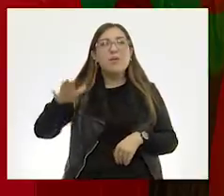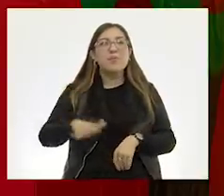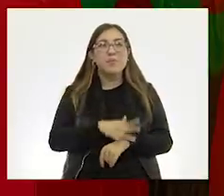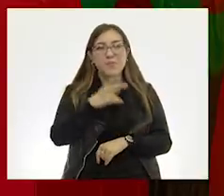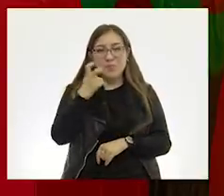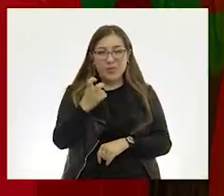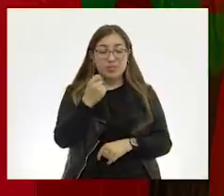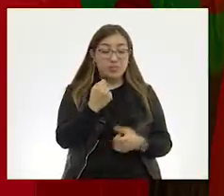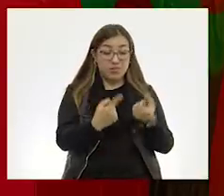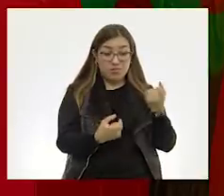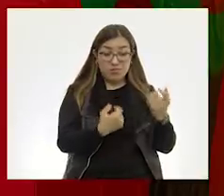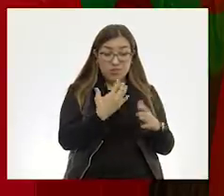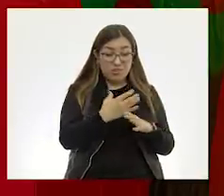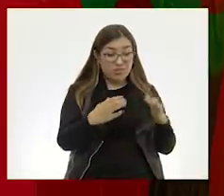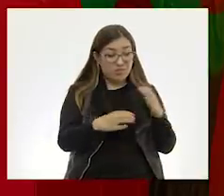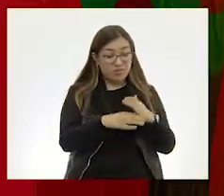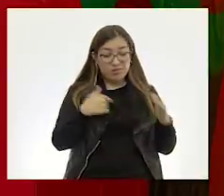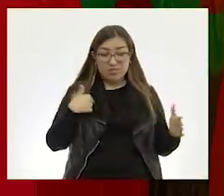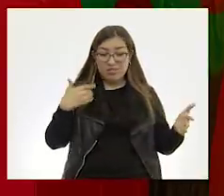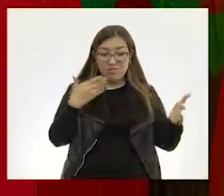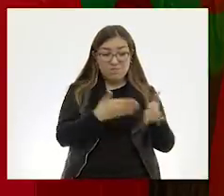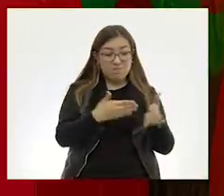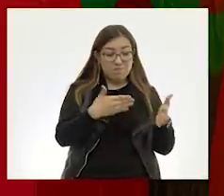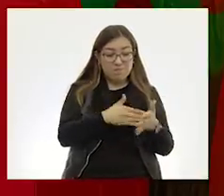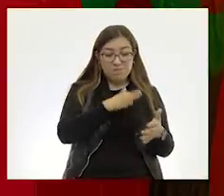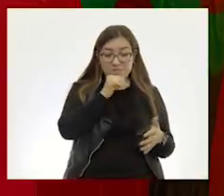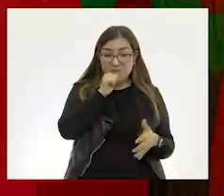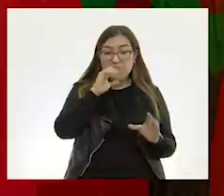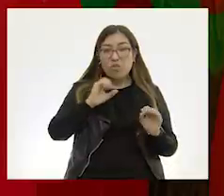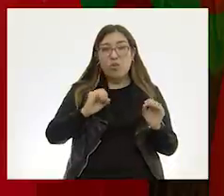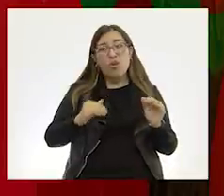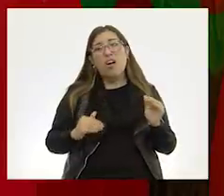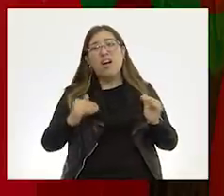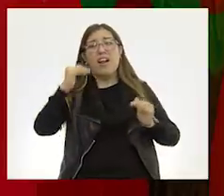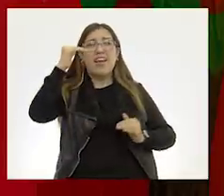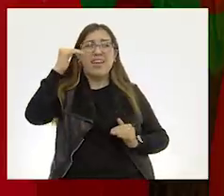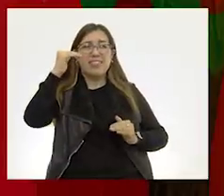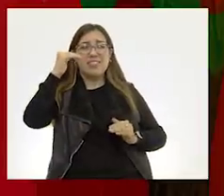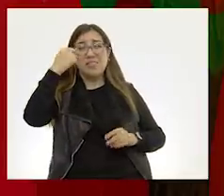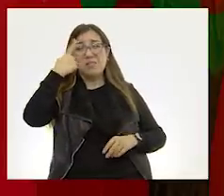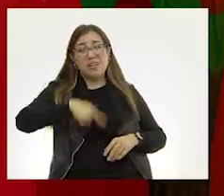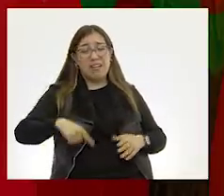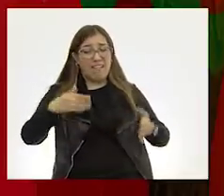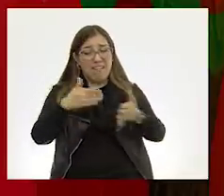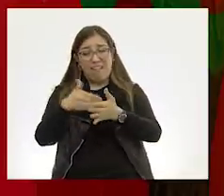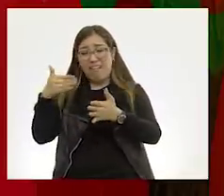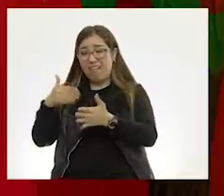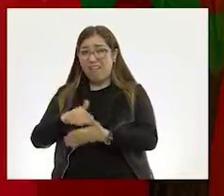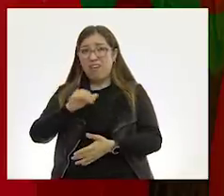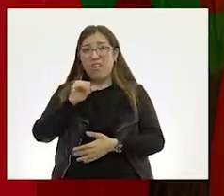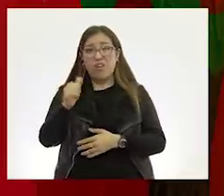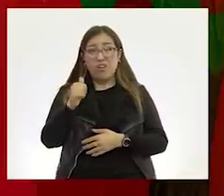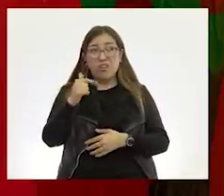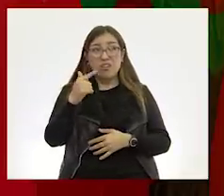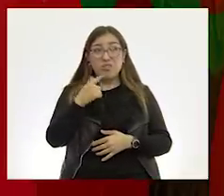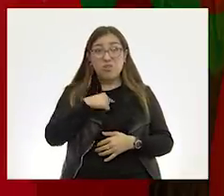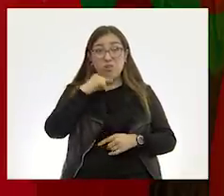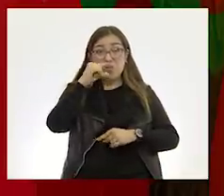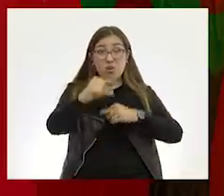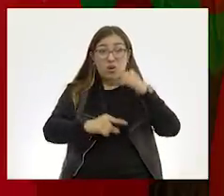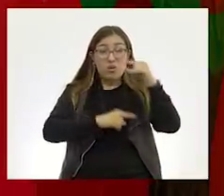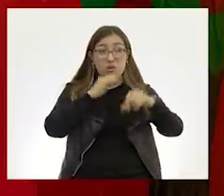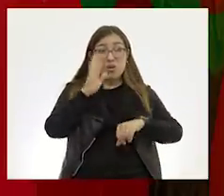chico para unas cosas y grande para otras. O sea, que cada vez voy a estar